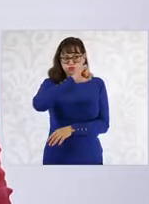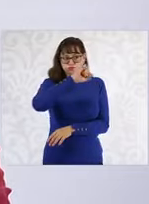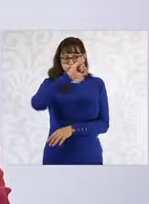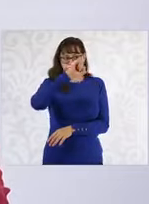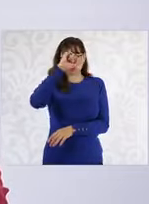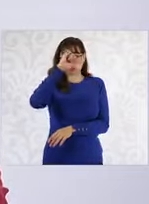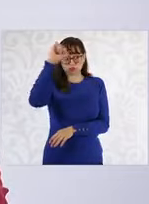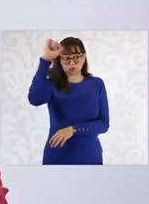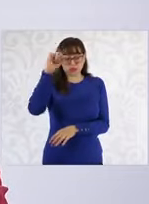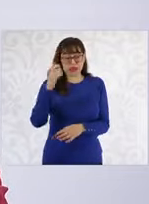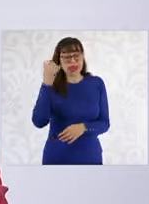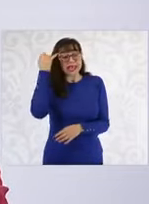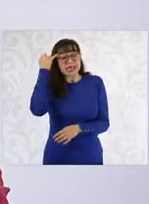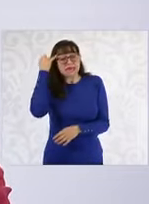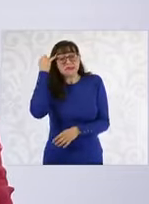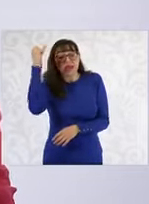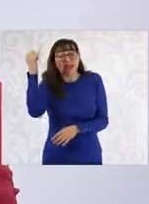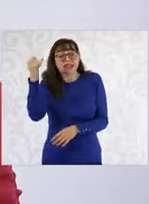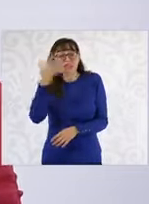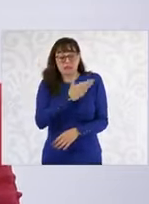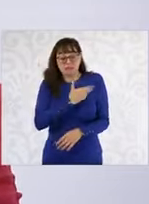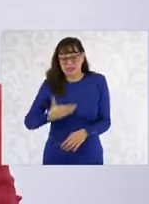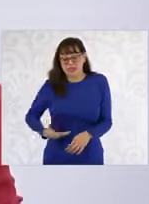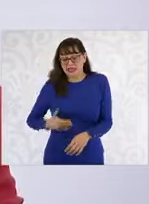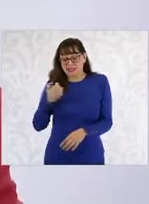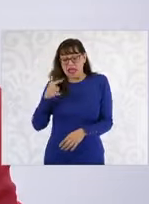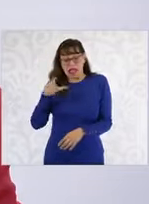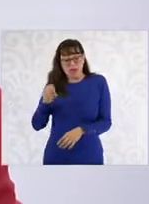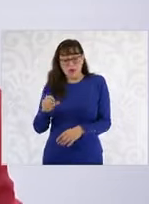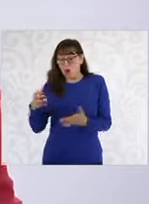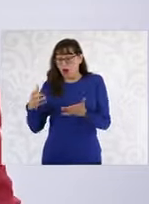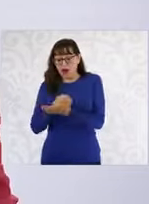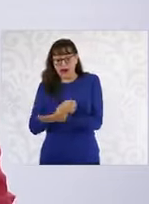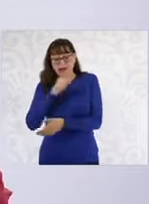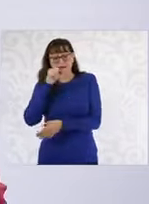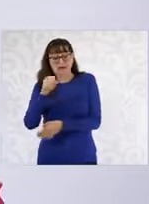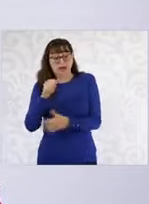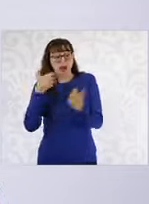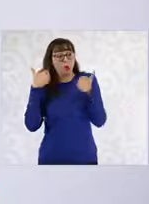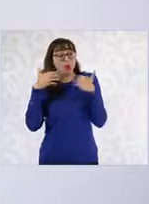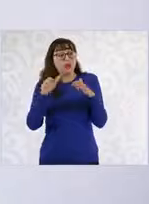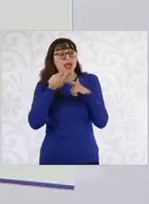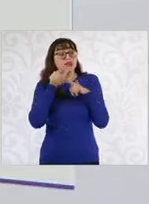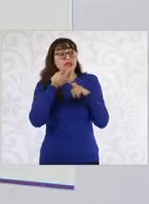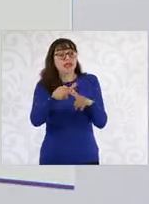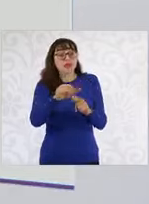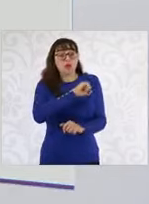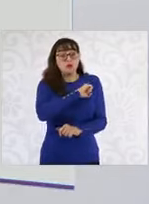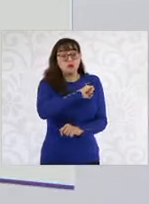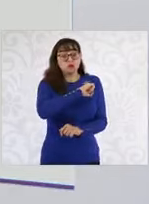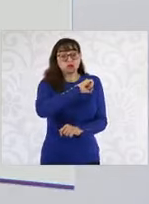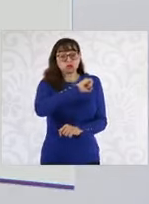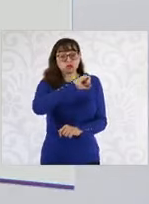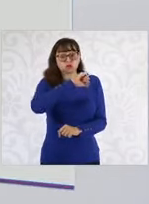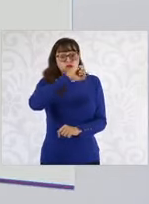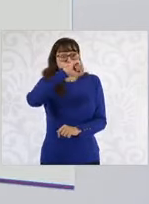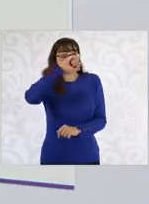hubiera llegado el presidente López Obrador y hubiera continuado esa tendencia a la alza. Ahí